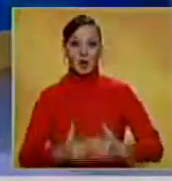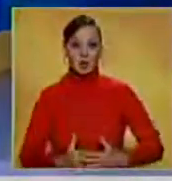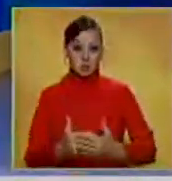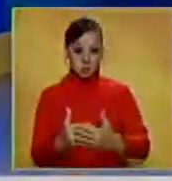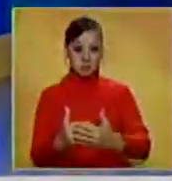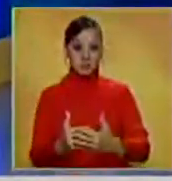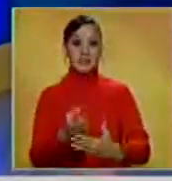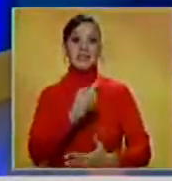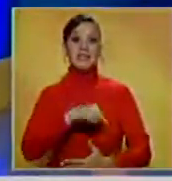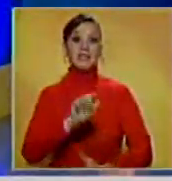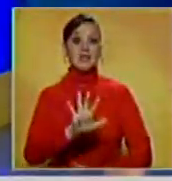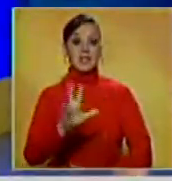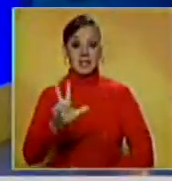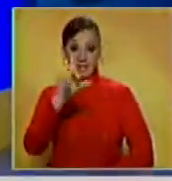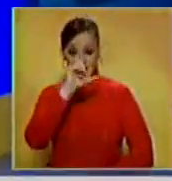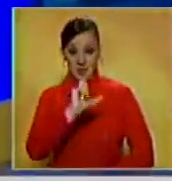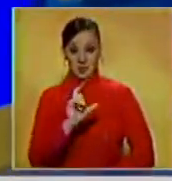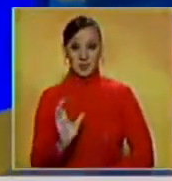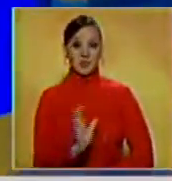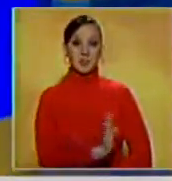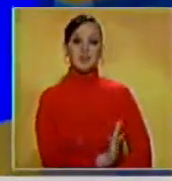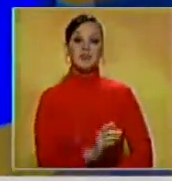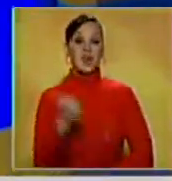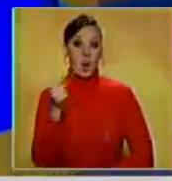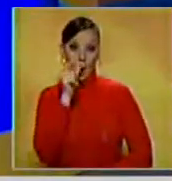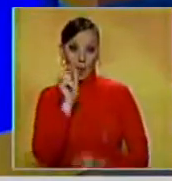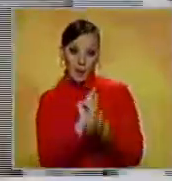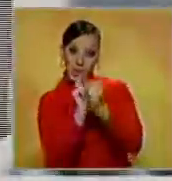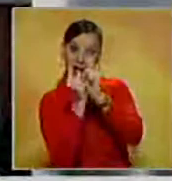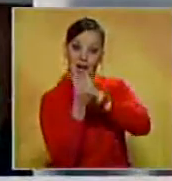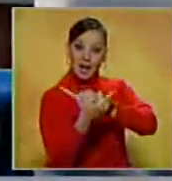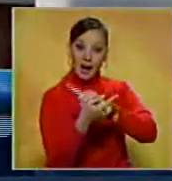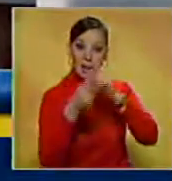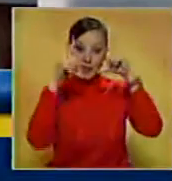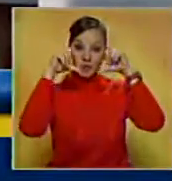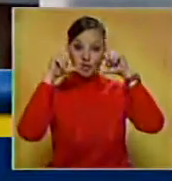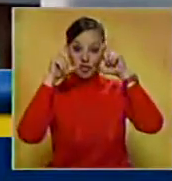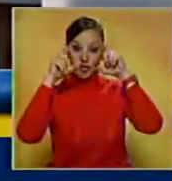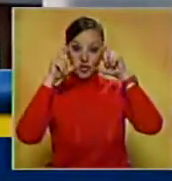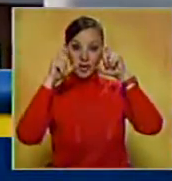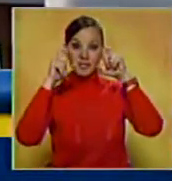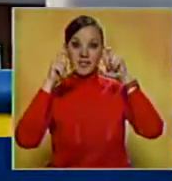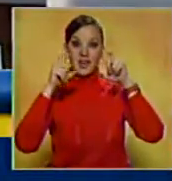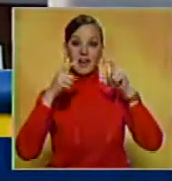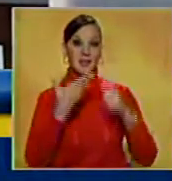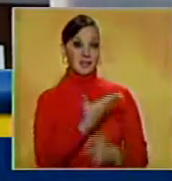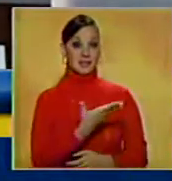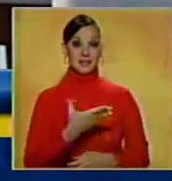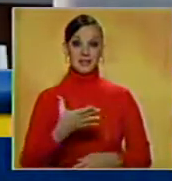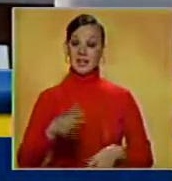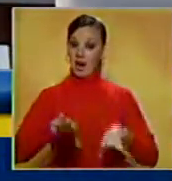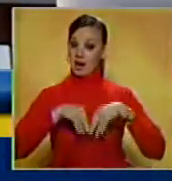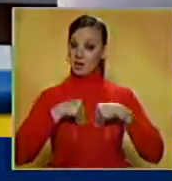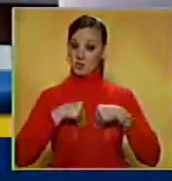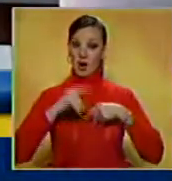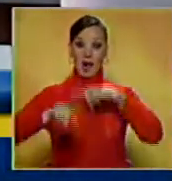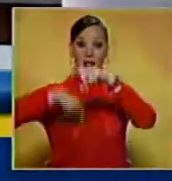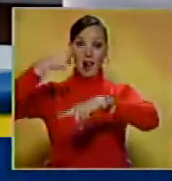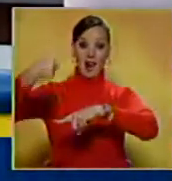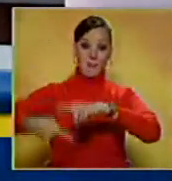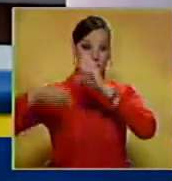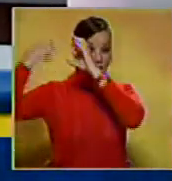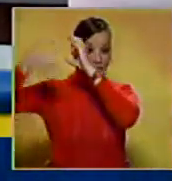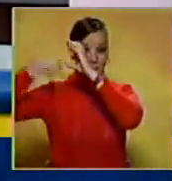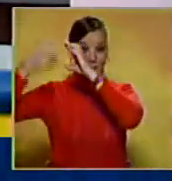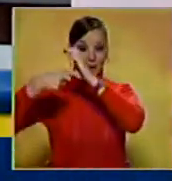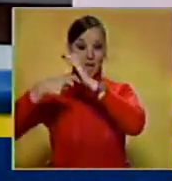mostró una fotografía de su transformación como el Guasón. Jared Leto ya asumió el desafío y en su próxima película se